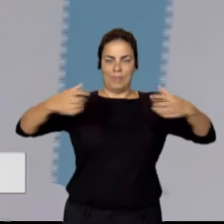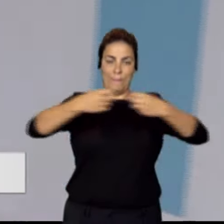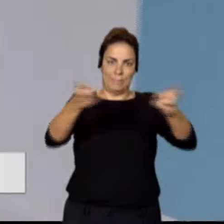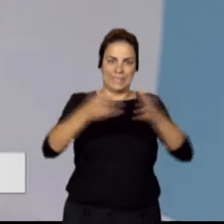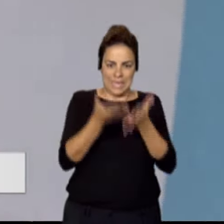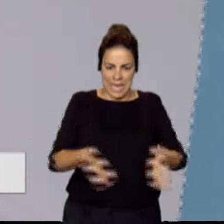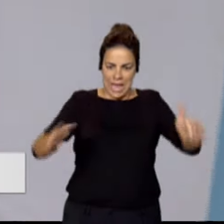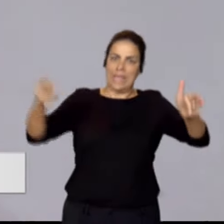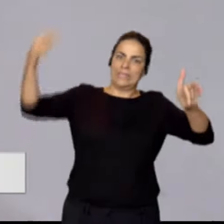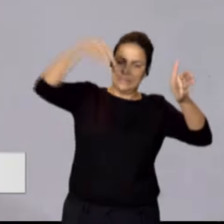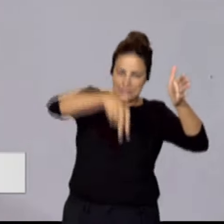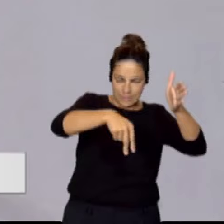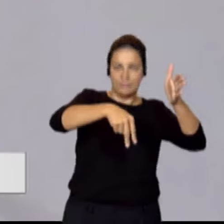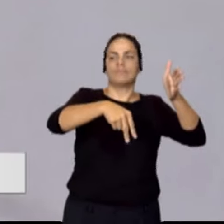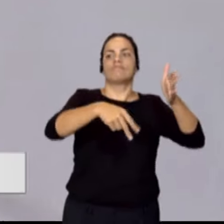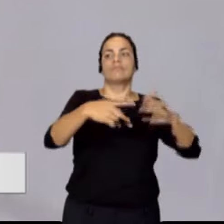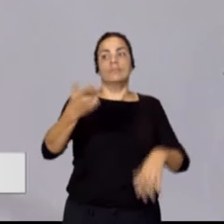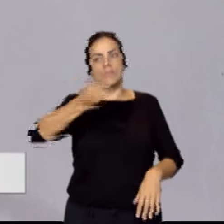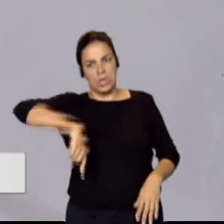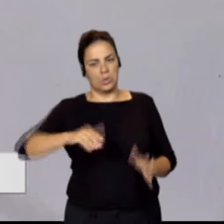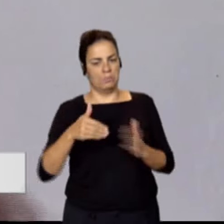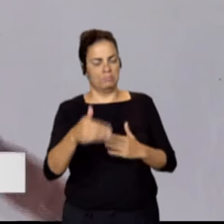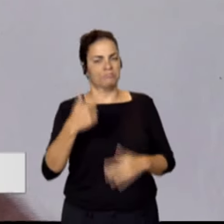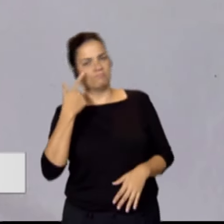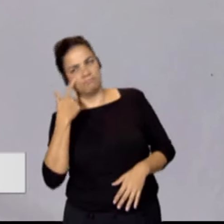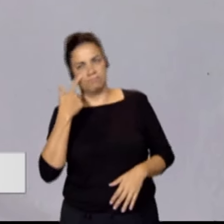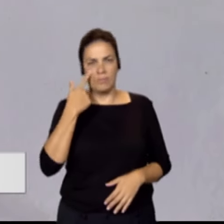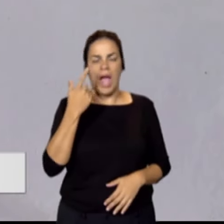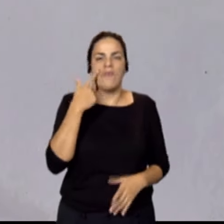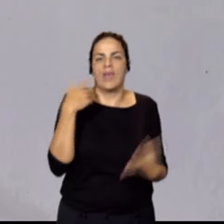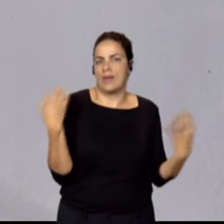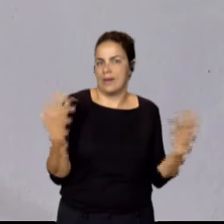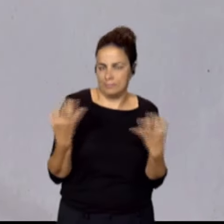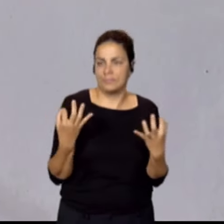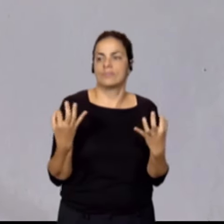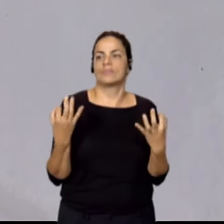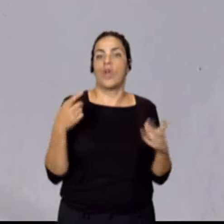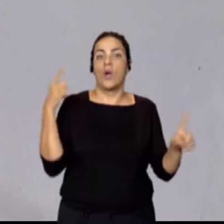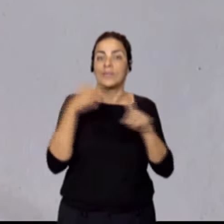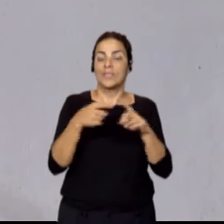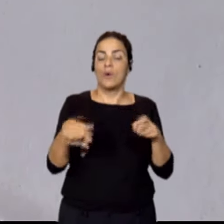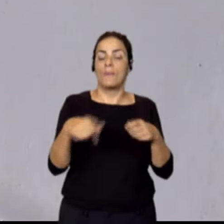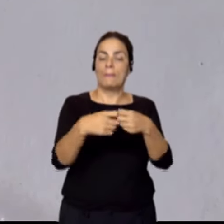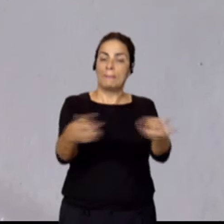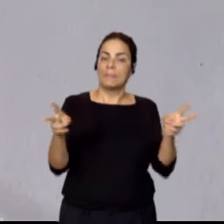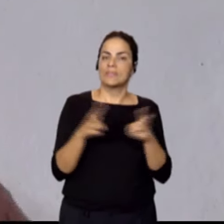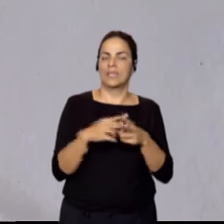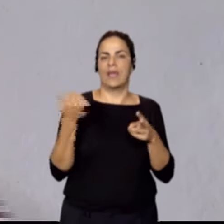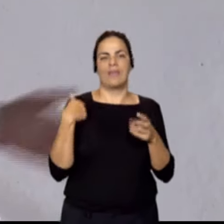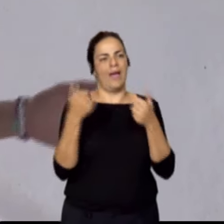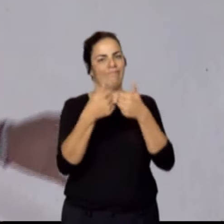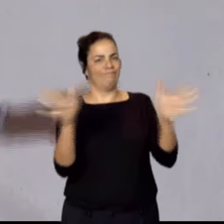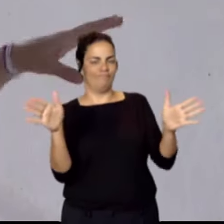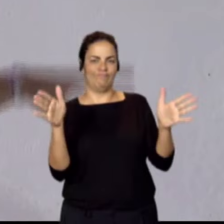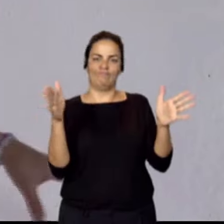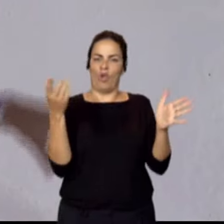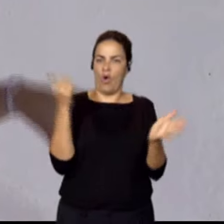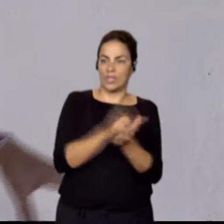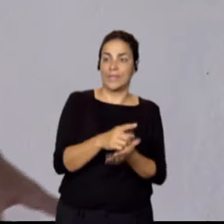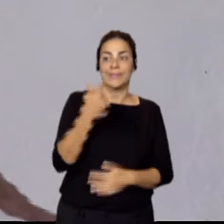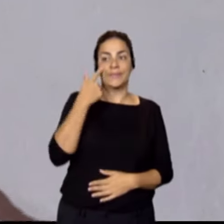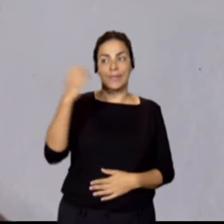piscina y estar estamos muy pendientes muy atentos a todo lo que ocurre para que esta piscina vuelva a estar abierta pues ya lo ven tiene unas